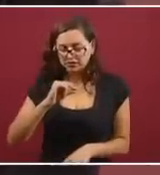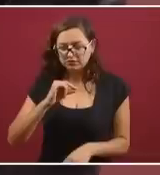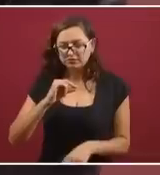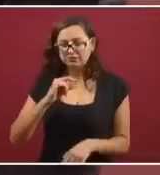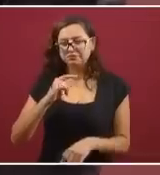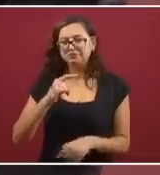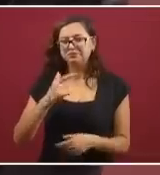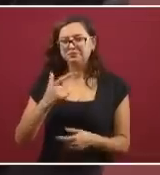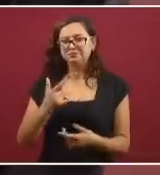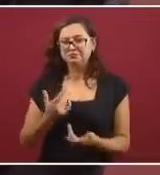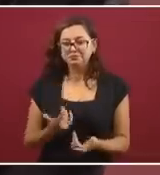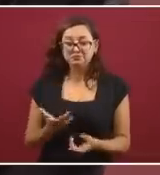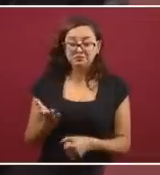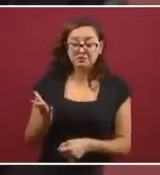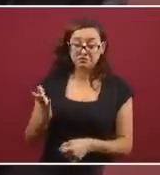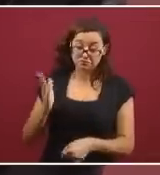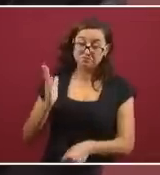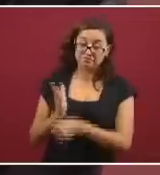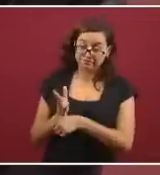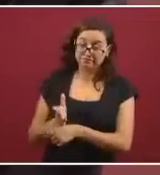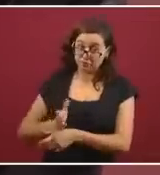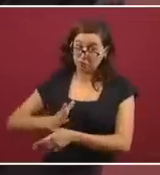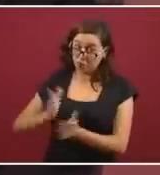independientemente de la sanción